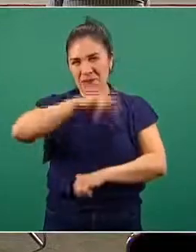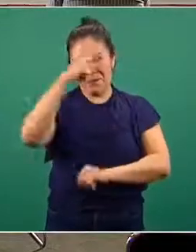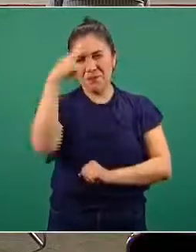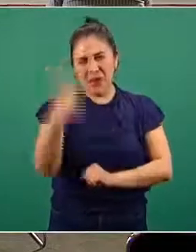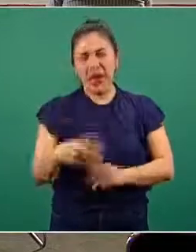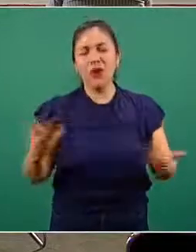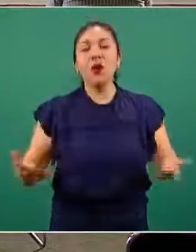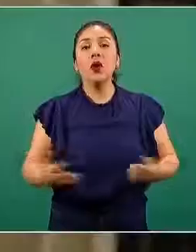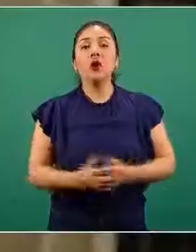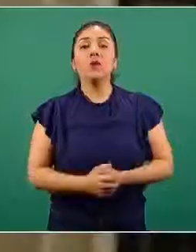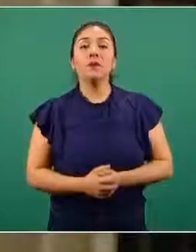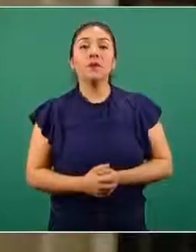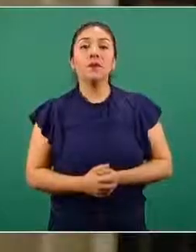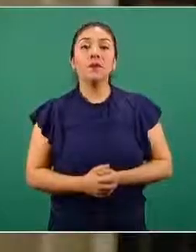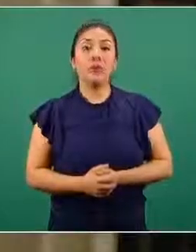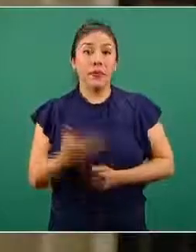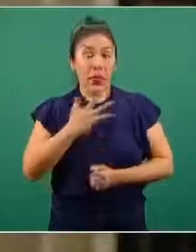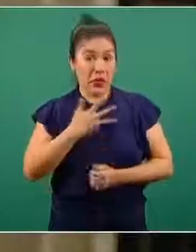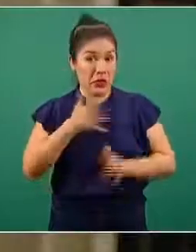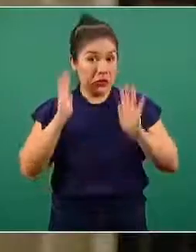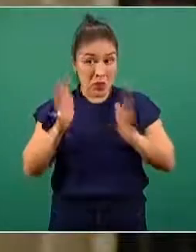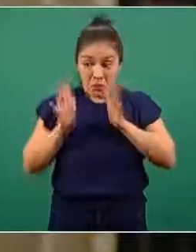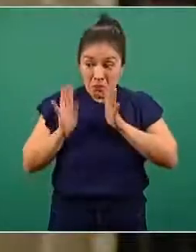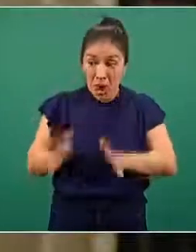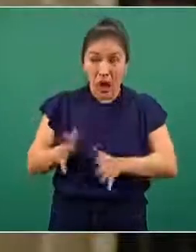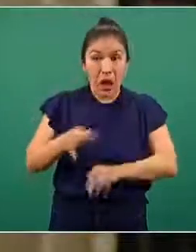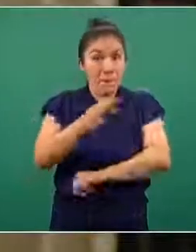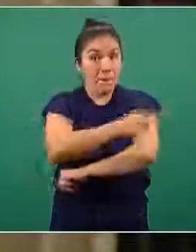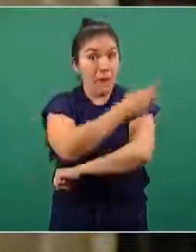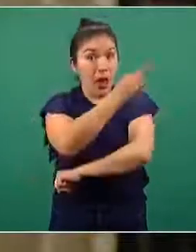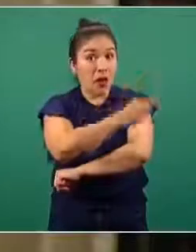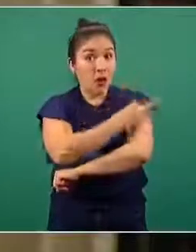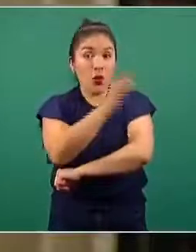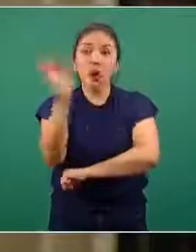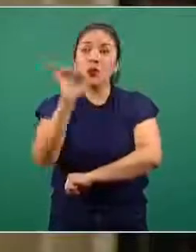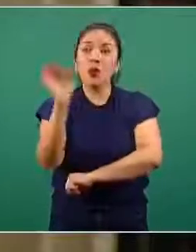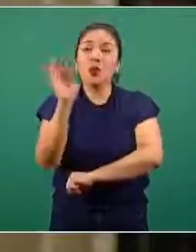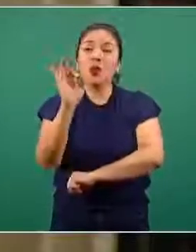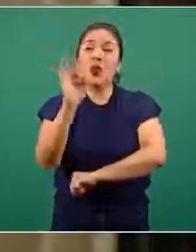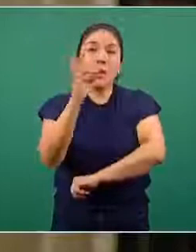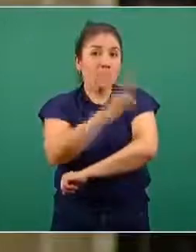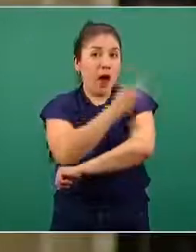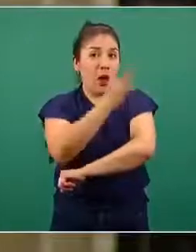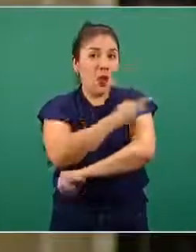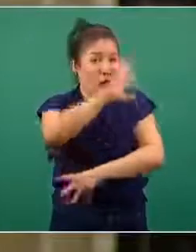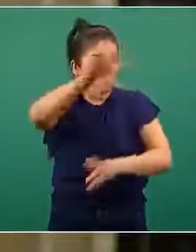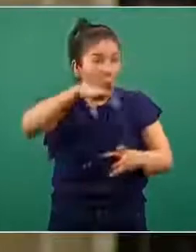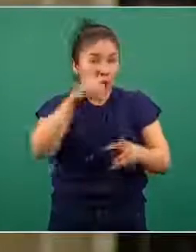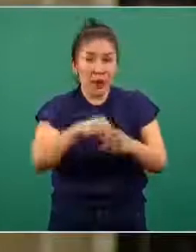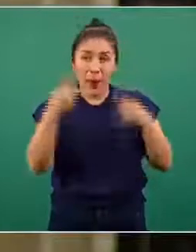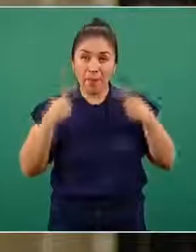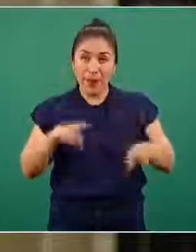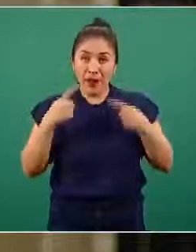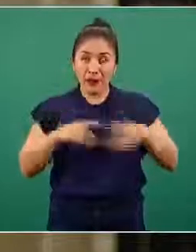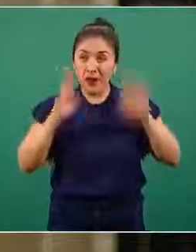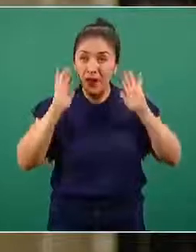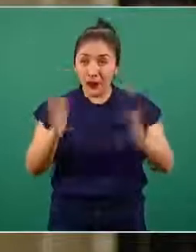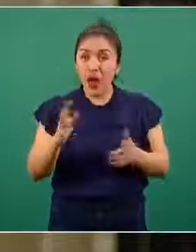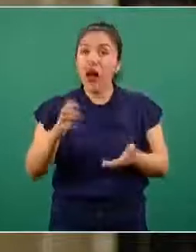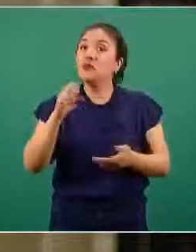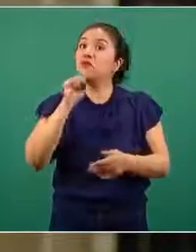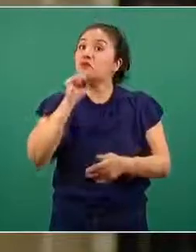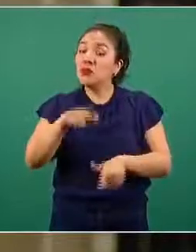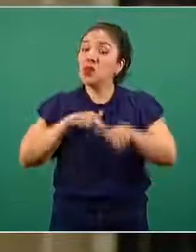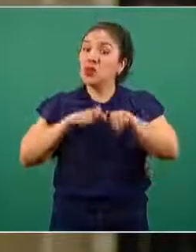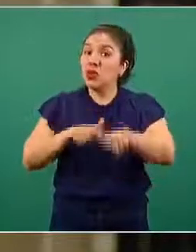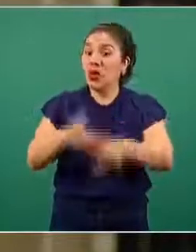¿Ya van a estar fijas todas estas vacunas? Una vez que ya pase toda la vacunación, ¿van a quedar fijas en el repertorio de